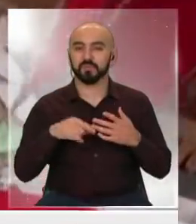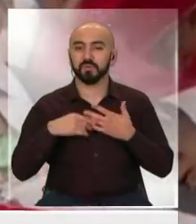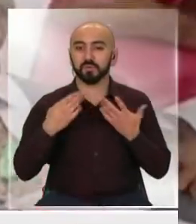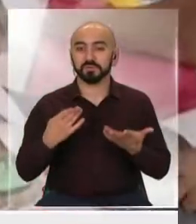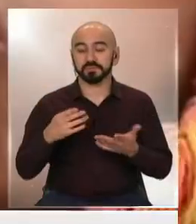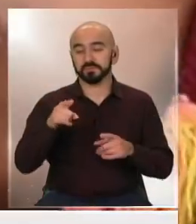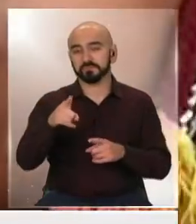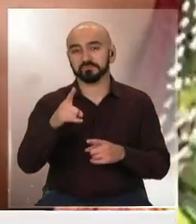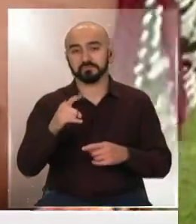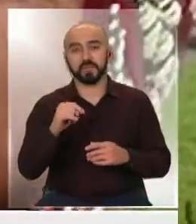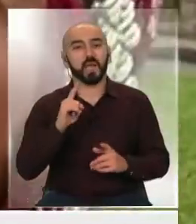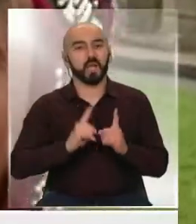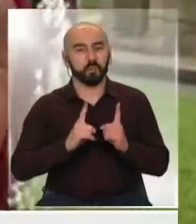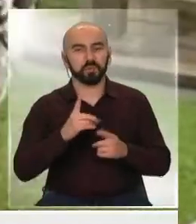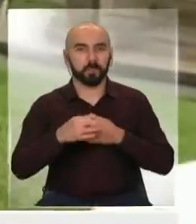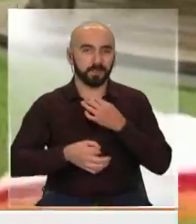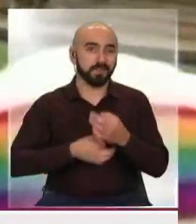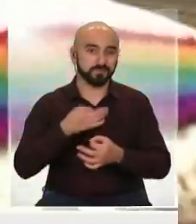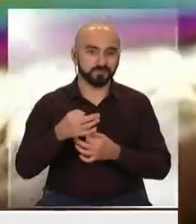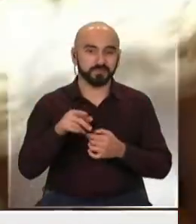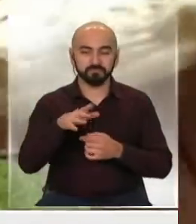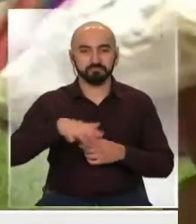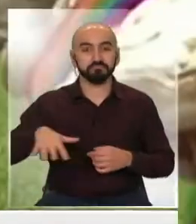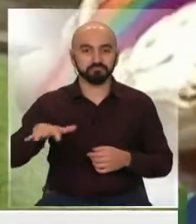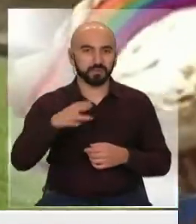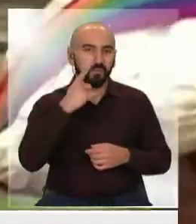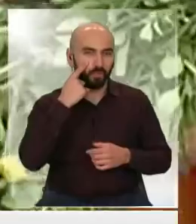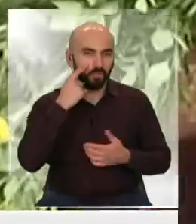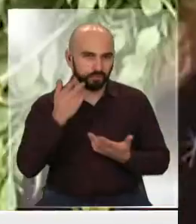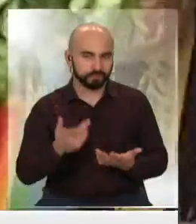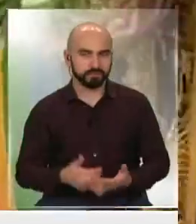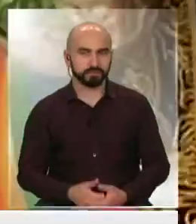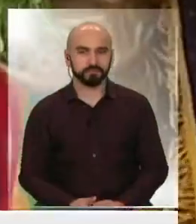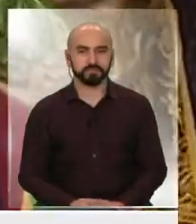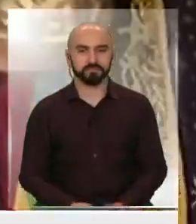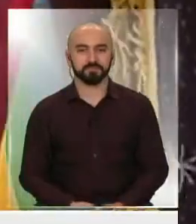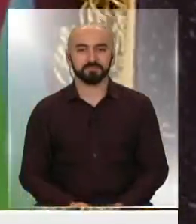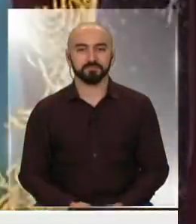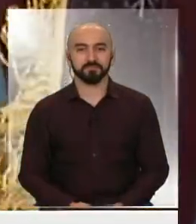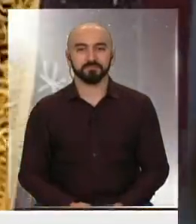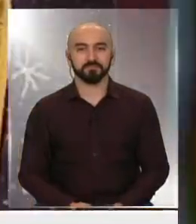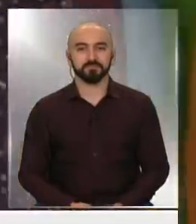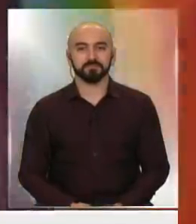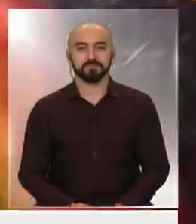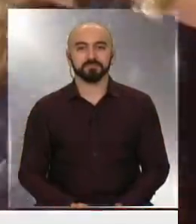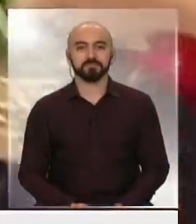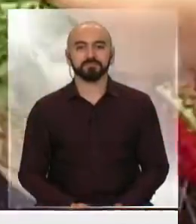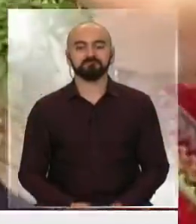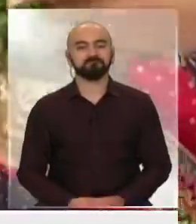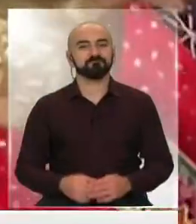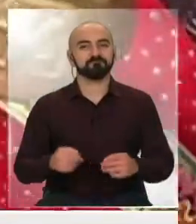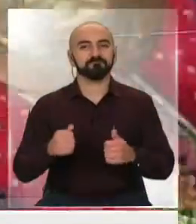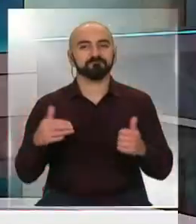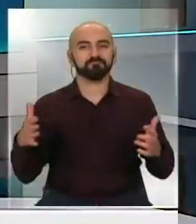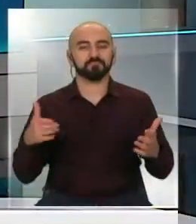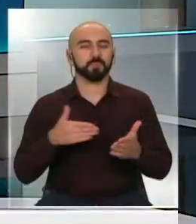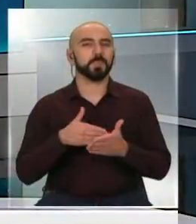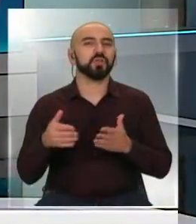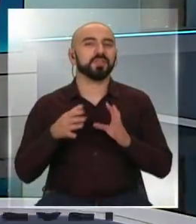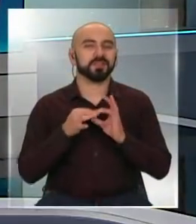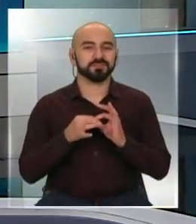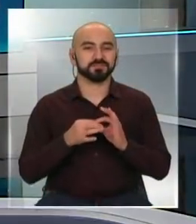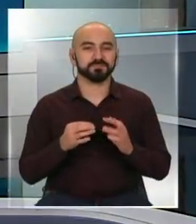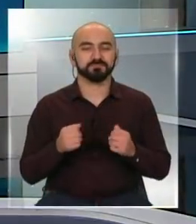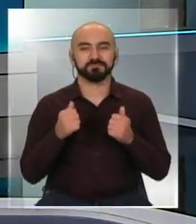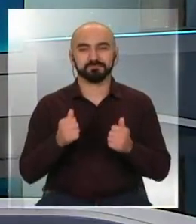que hacen estos conocidos chamanes perfecto marianos millones gracias estoy muy bien